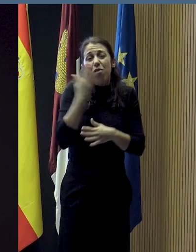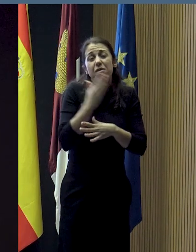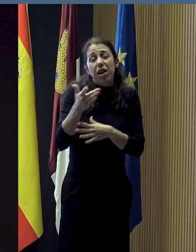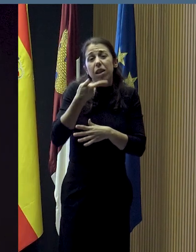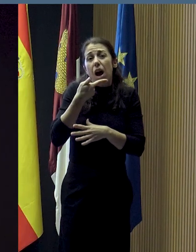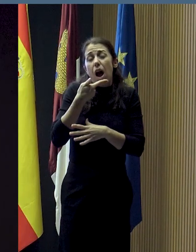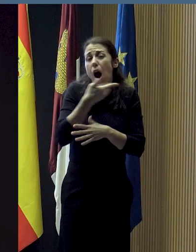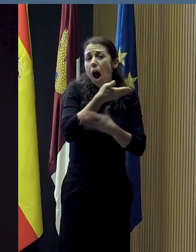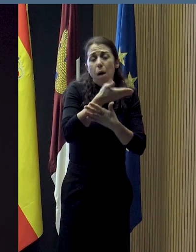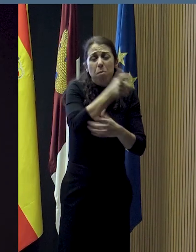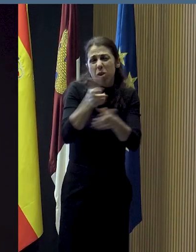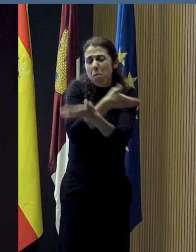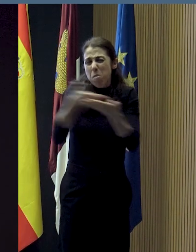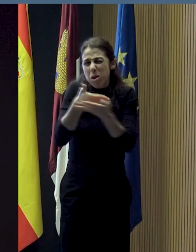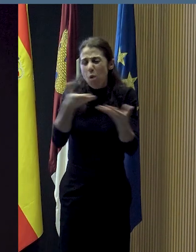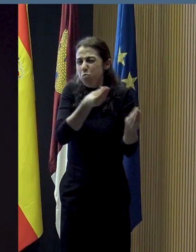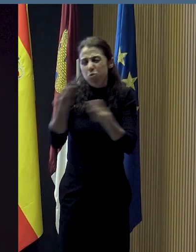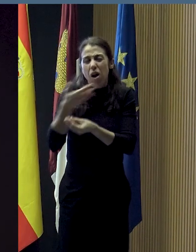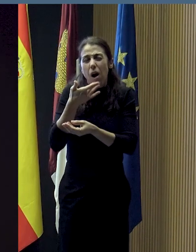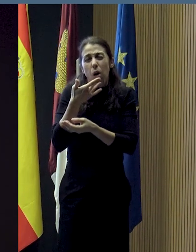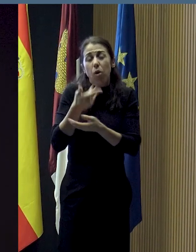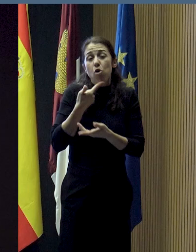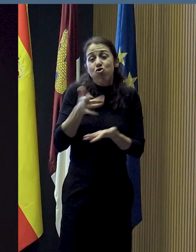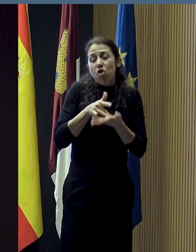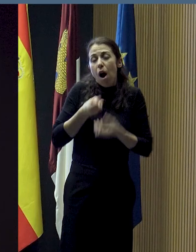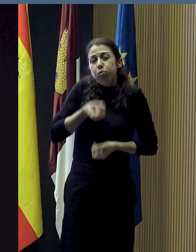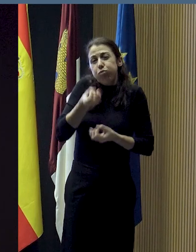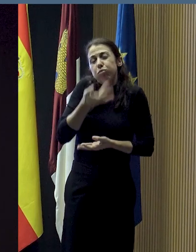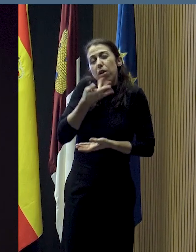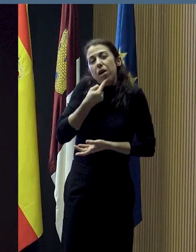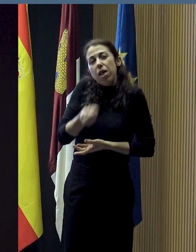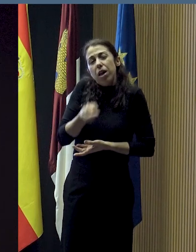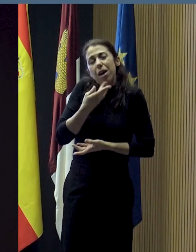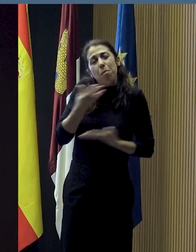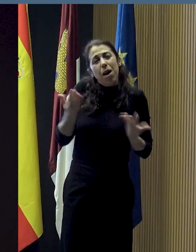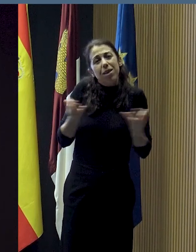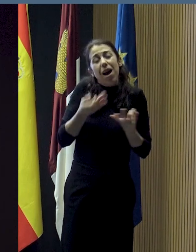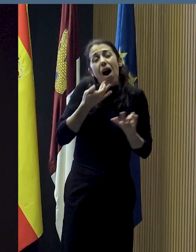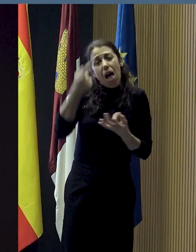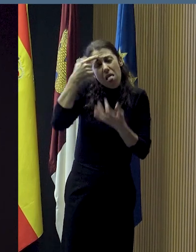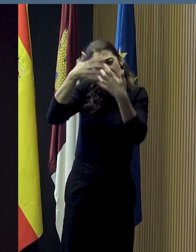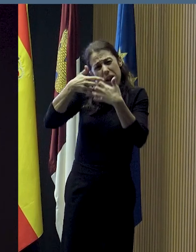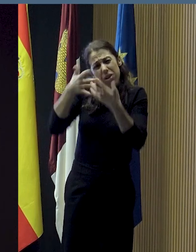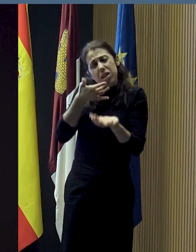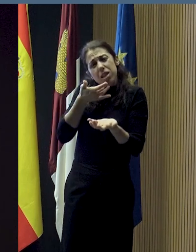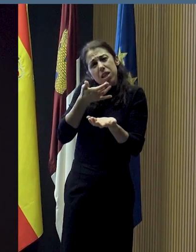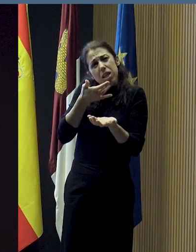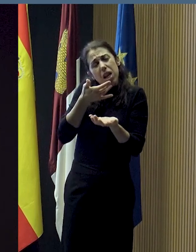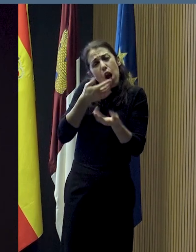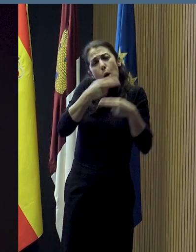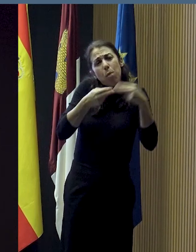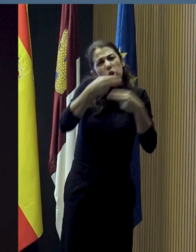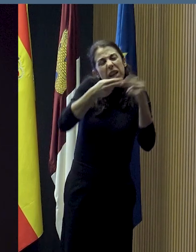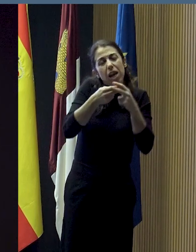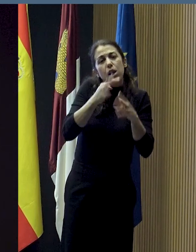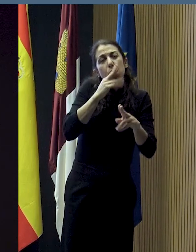a millones de personas. A lo largo de su intervención exploraremos qué ocurre en el cerebro cuando proteínas como la